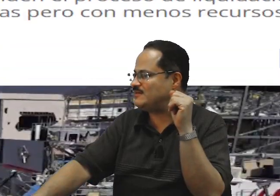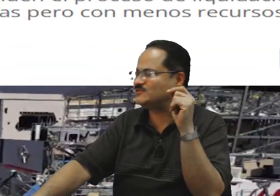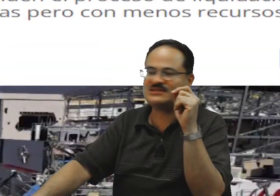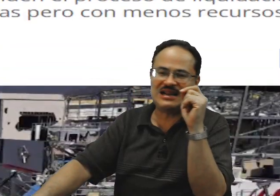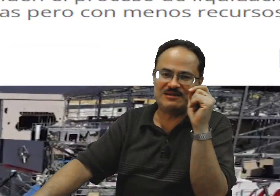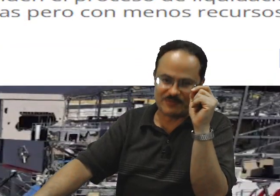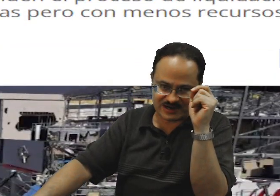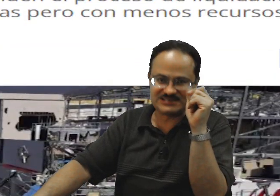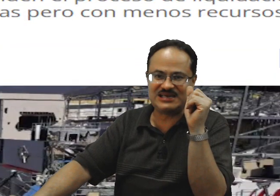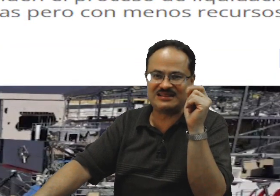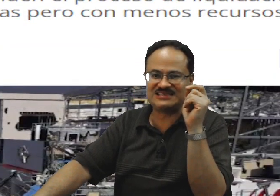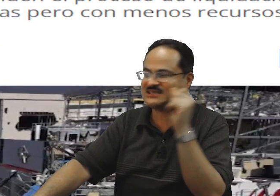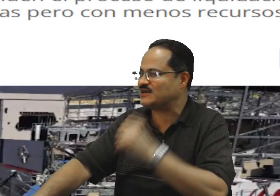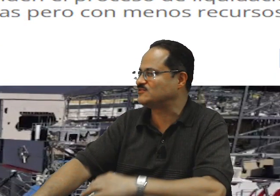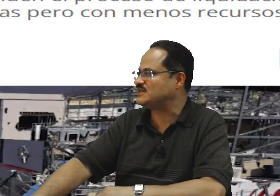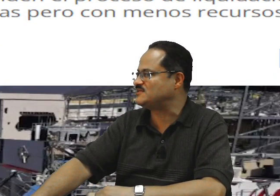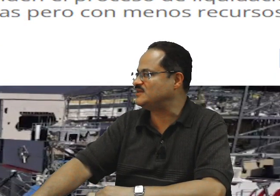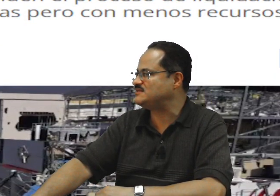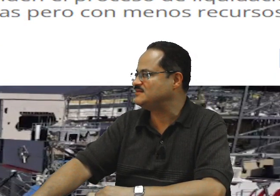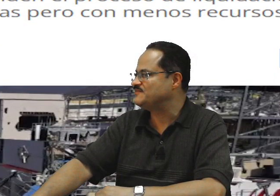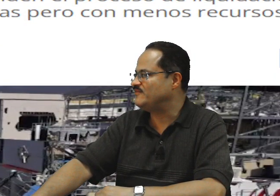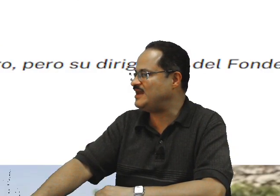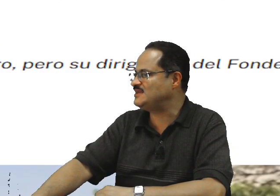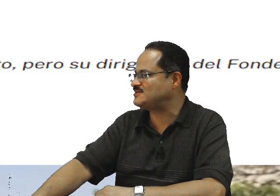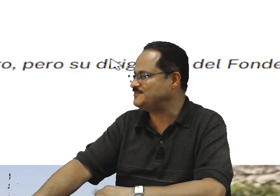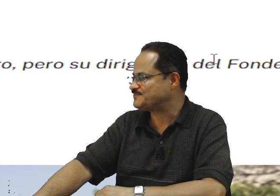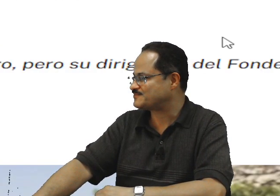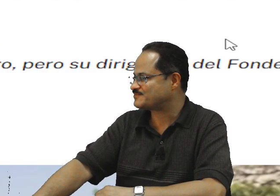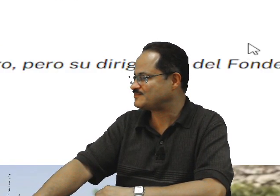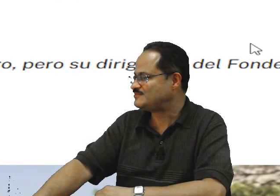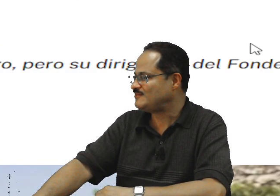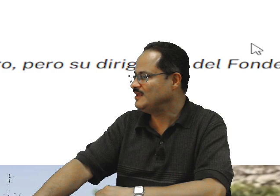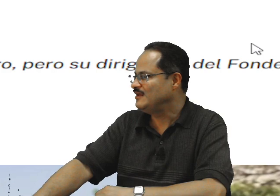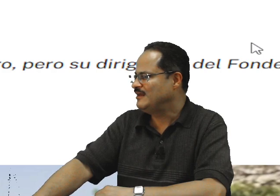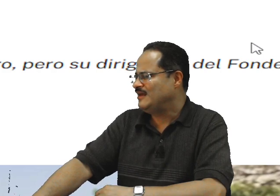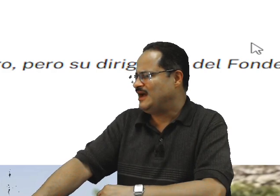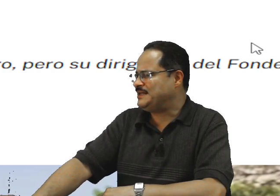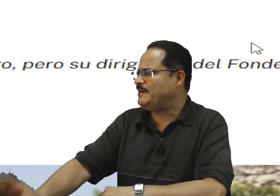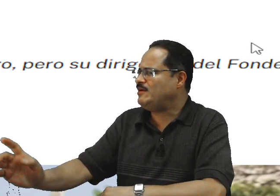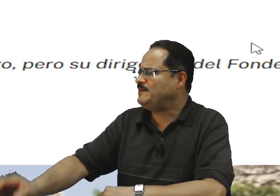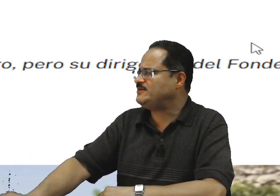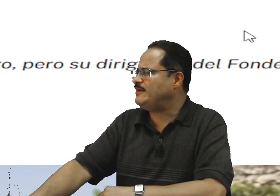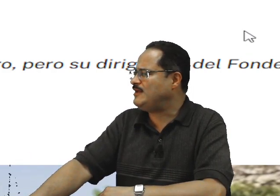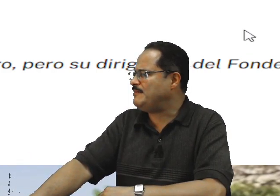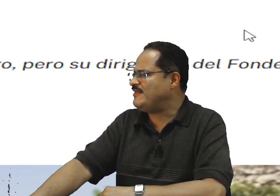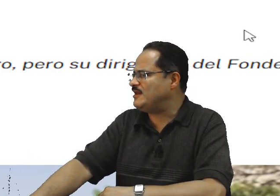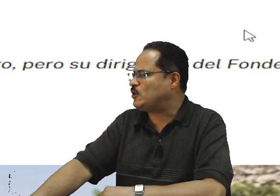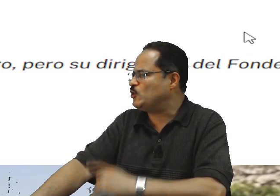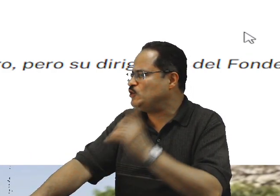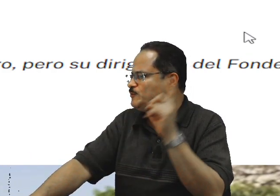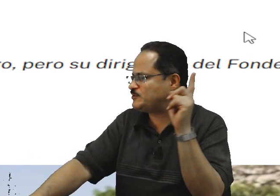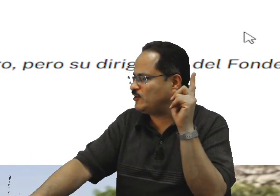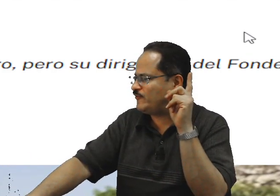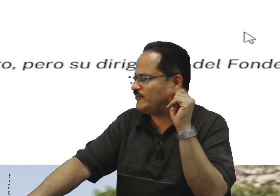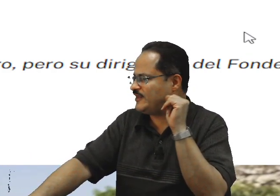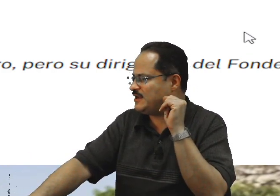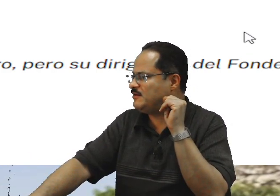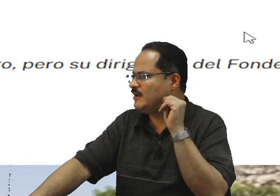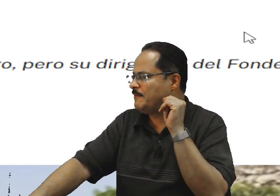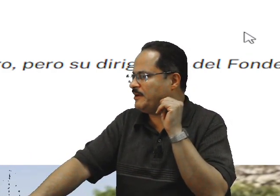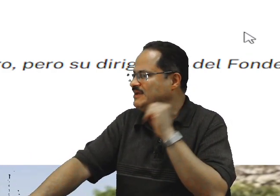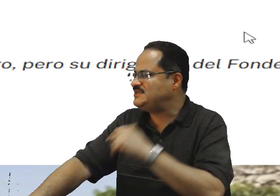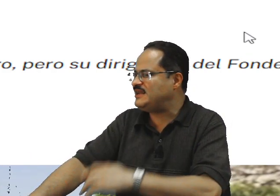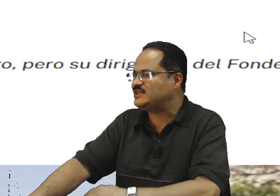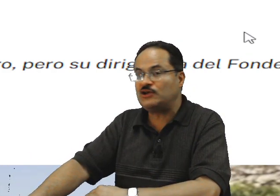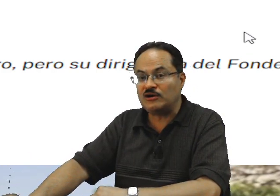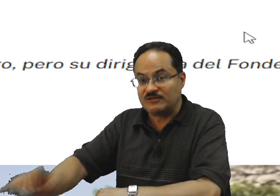voy a demostrar la hipocresía de esas acusaciones vean esto Andrés Manuel López Obrador habla del corrupto fonden